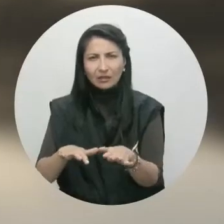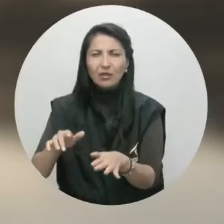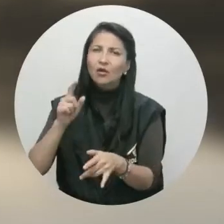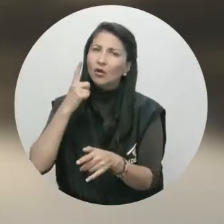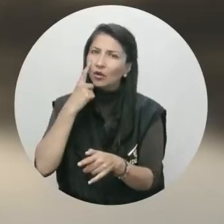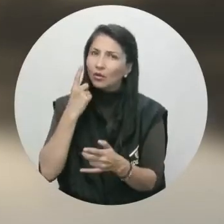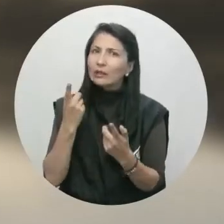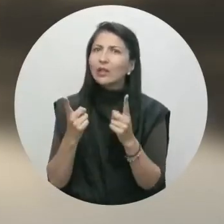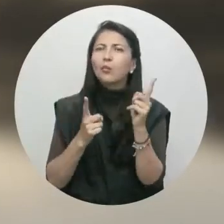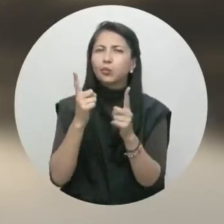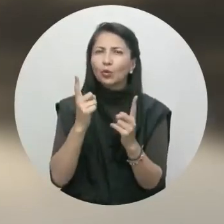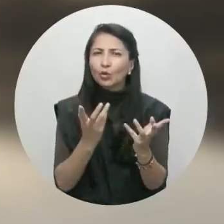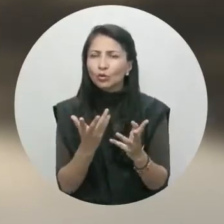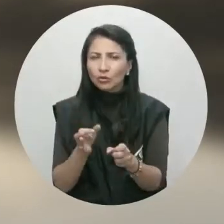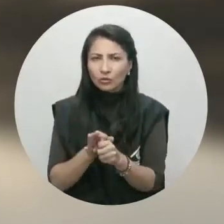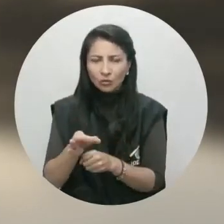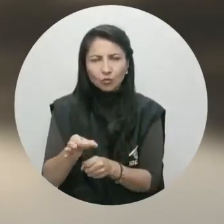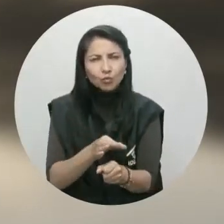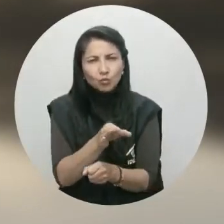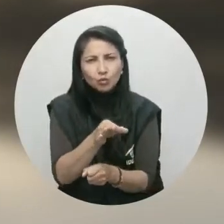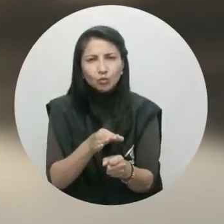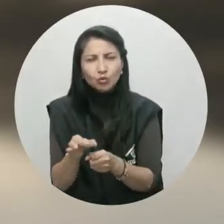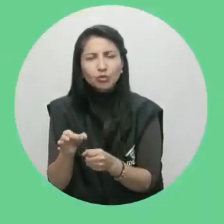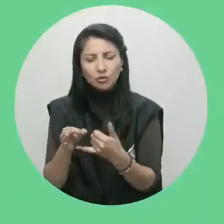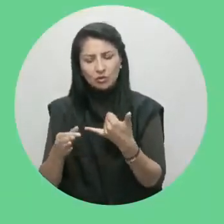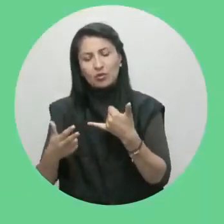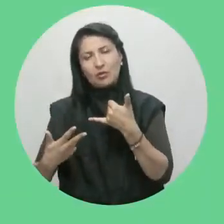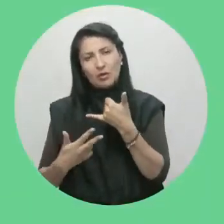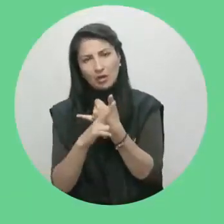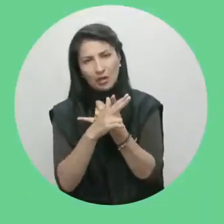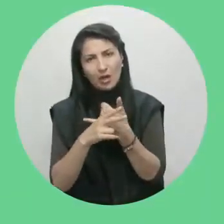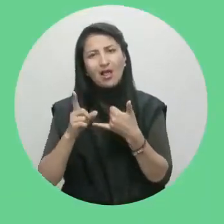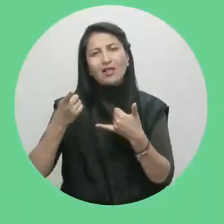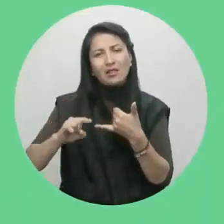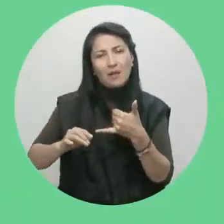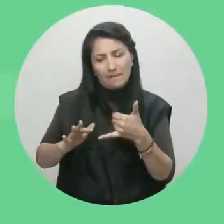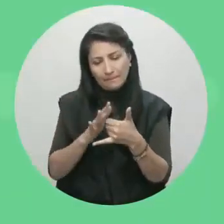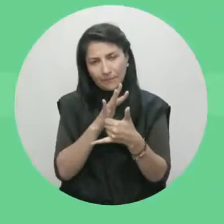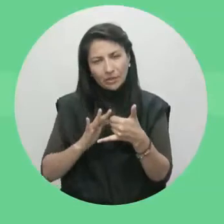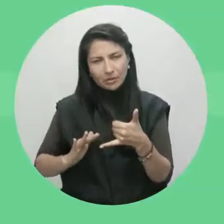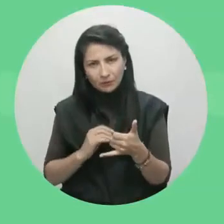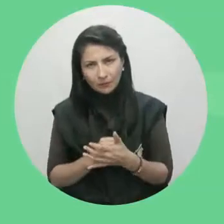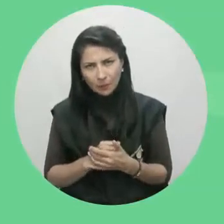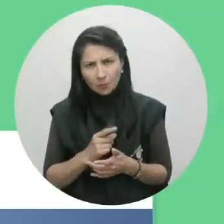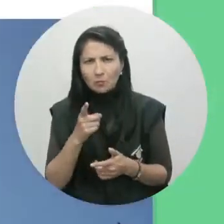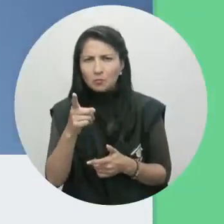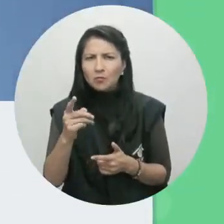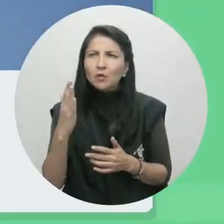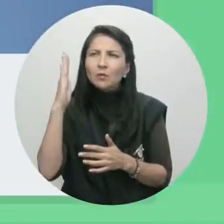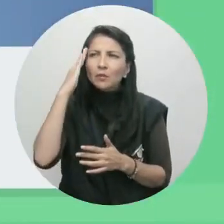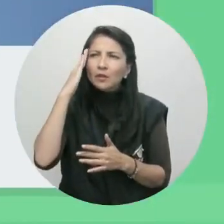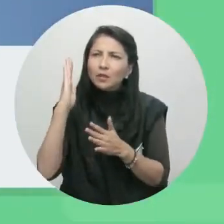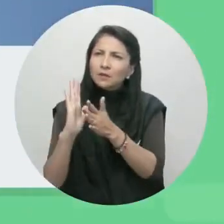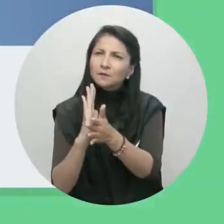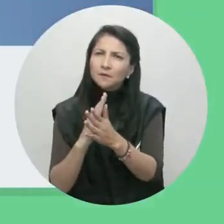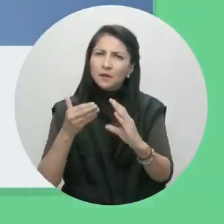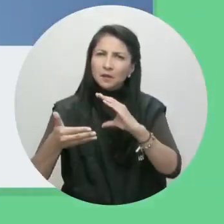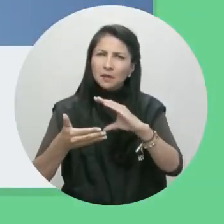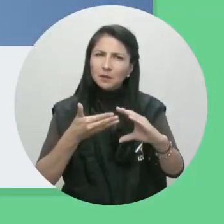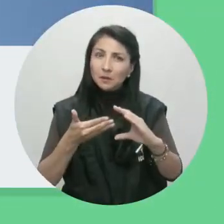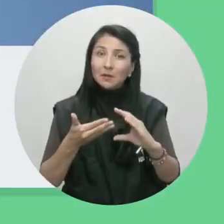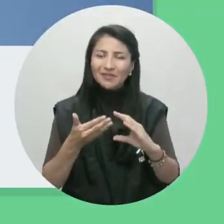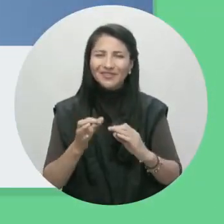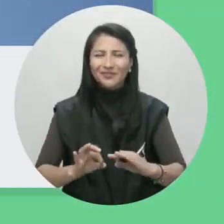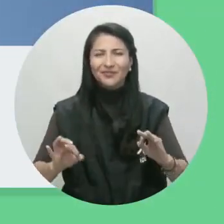localizados en municipios ubicados en las regiones Andina y Pacífica. Para mayor información sobre el pronóstico del tiempo, visítenos en www